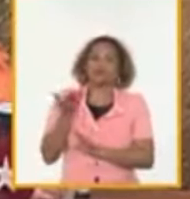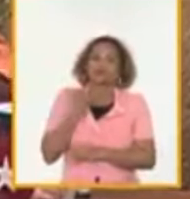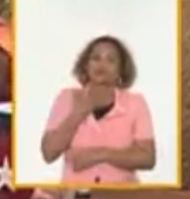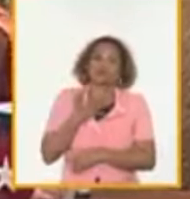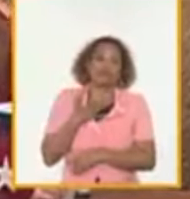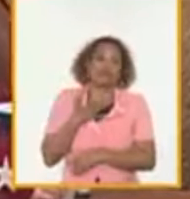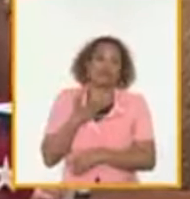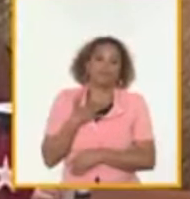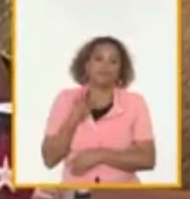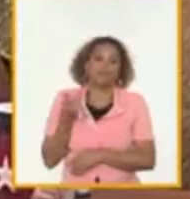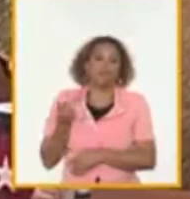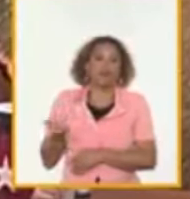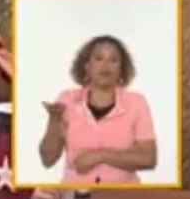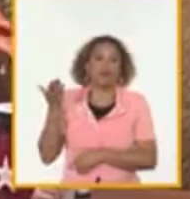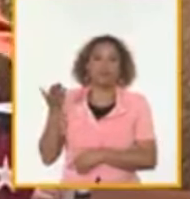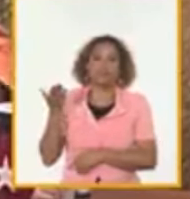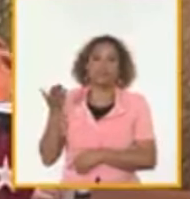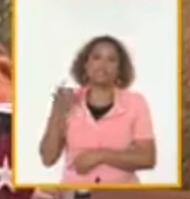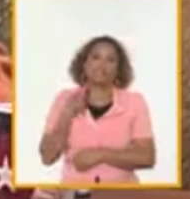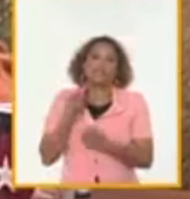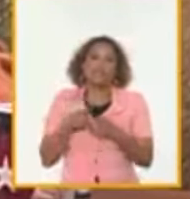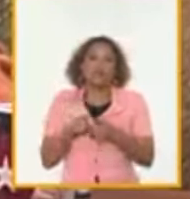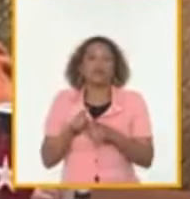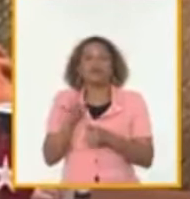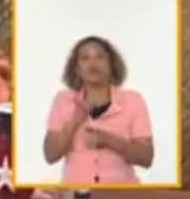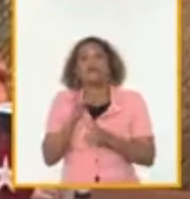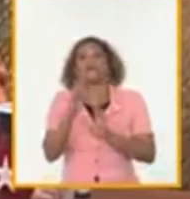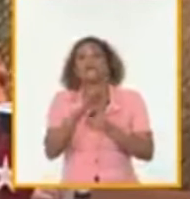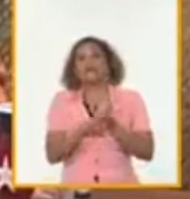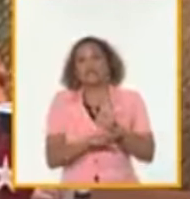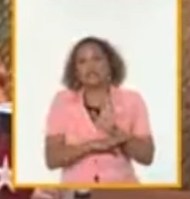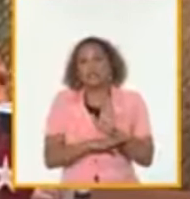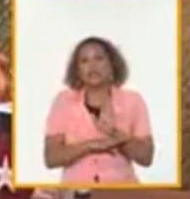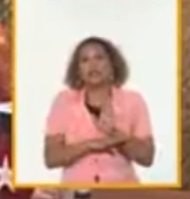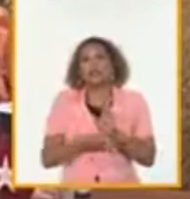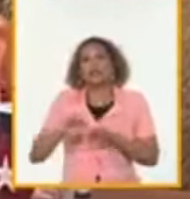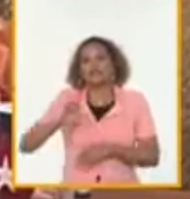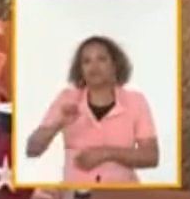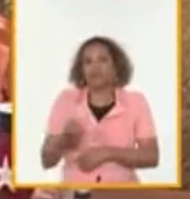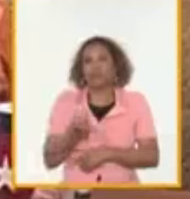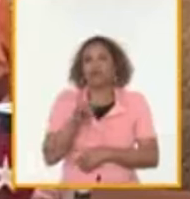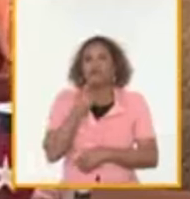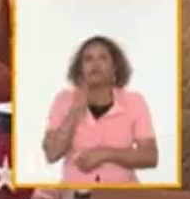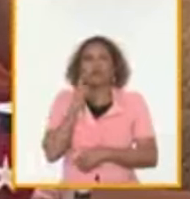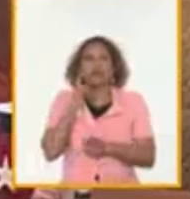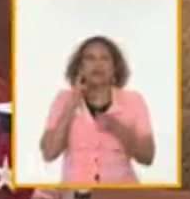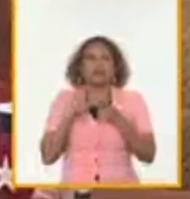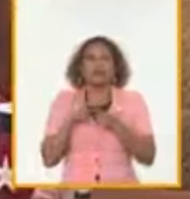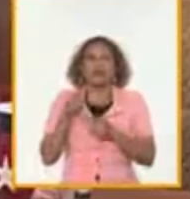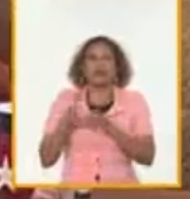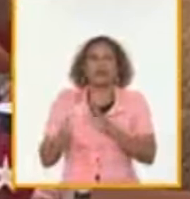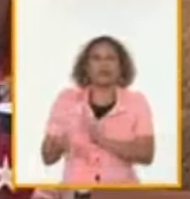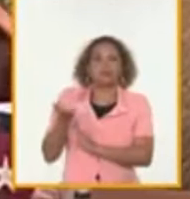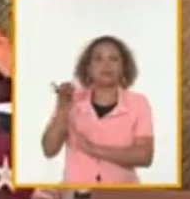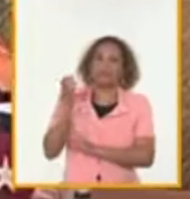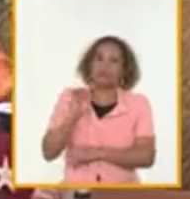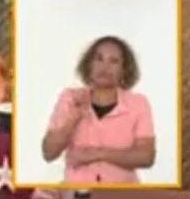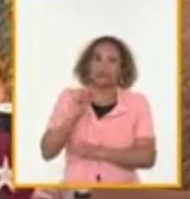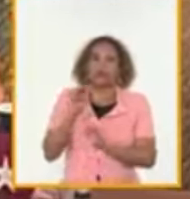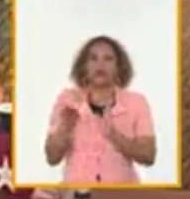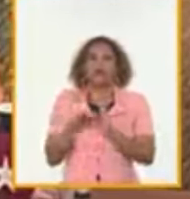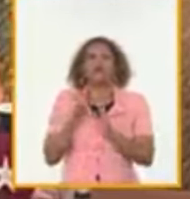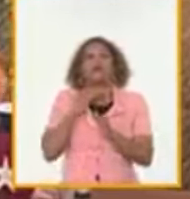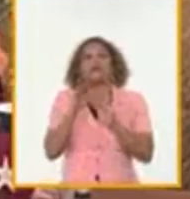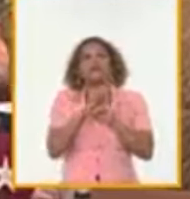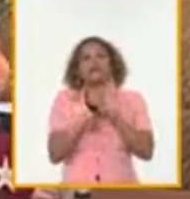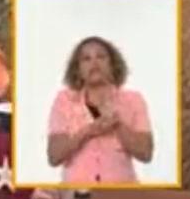una medida para contener hoy que no sigan incrementándose los precios es más una medida de contención que es